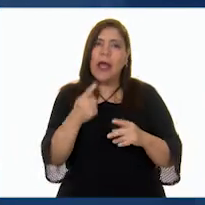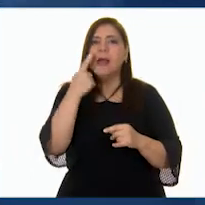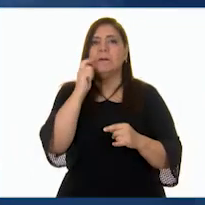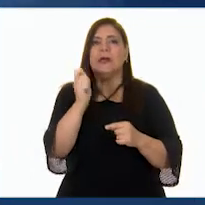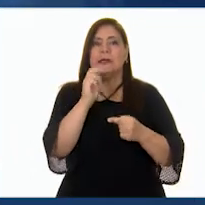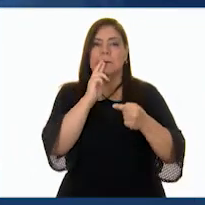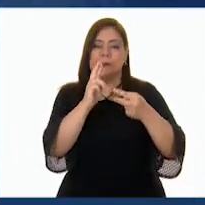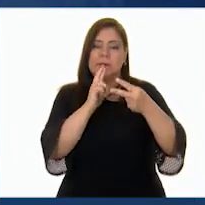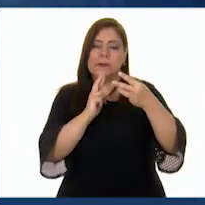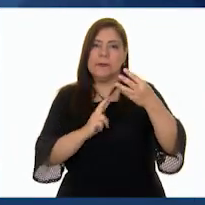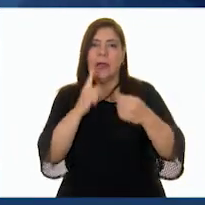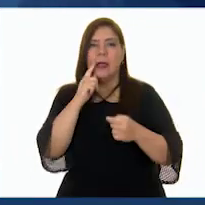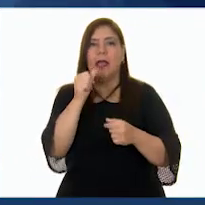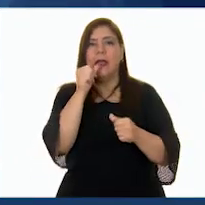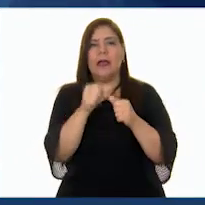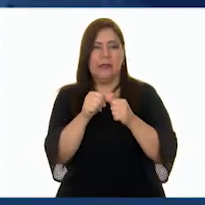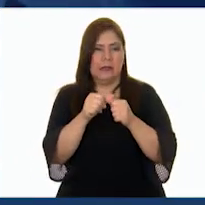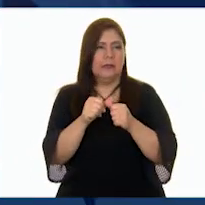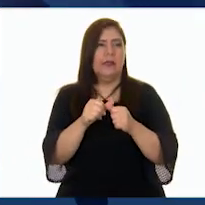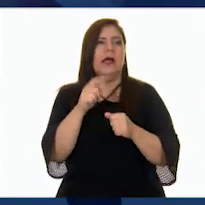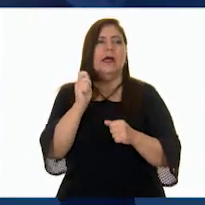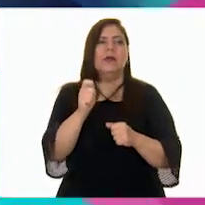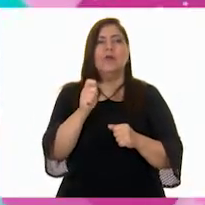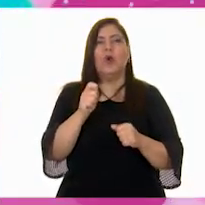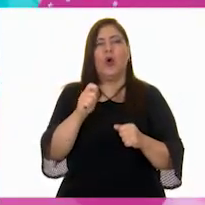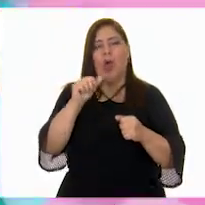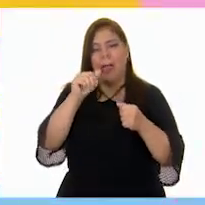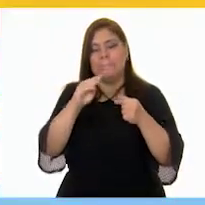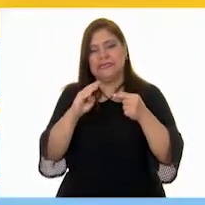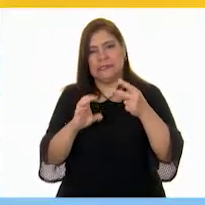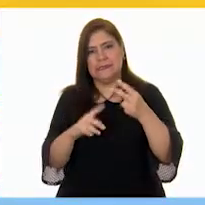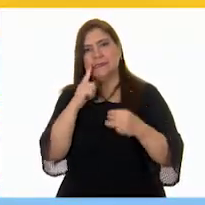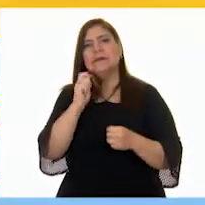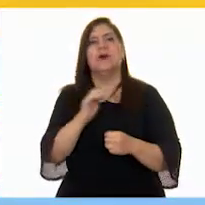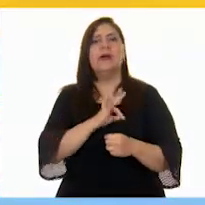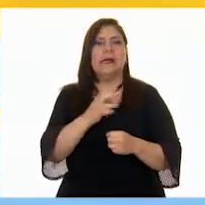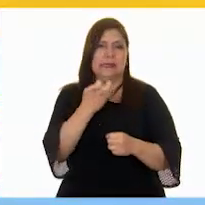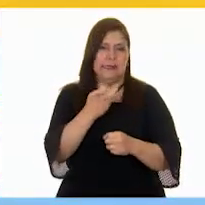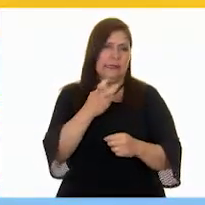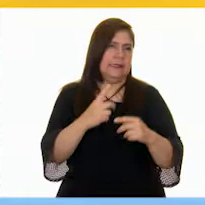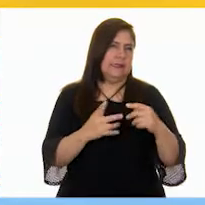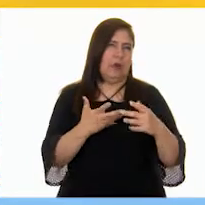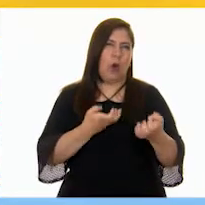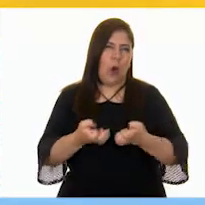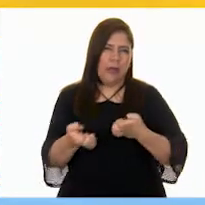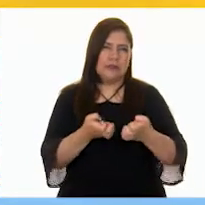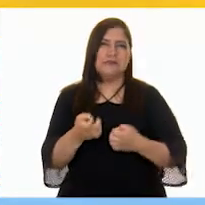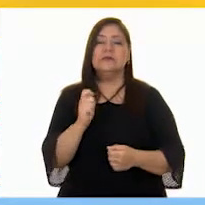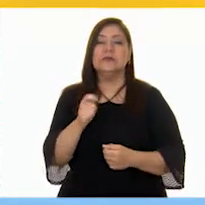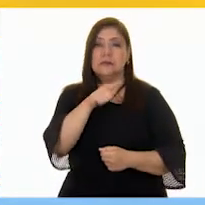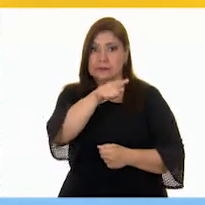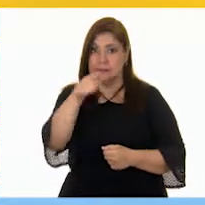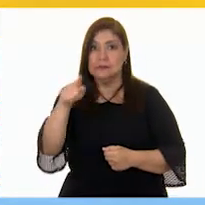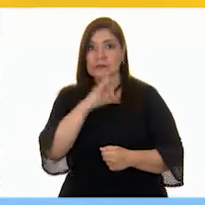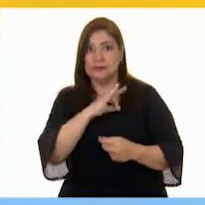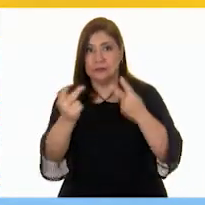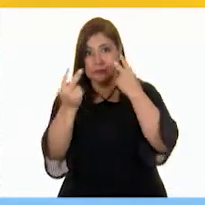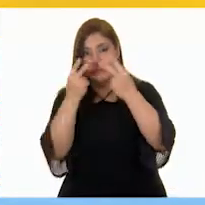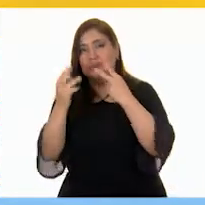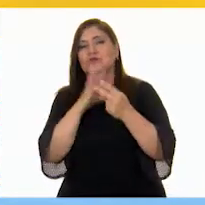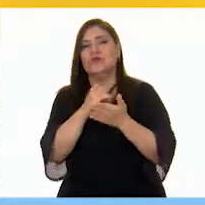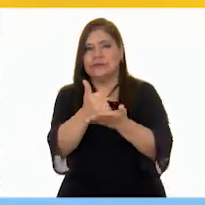algunos incisos del punto 3 de ese desafío. ¿Ustedes, alumnas y alumnos que están en casa, nos acompañan en